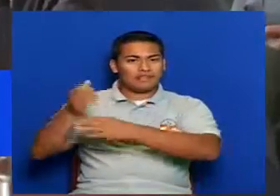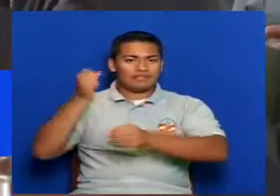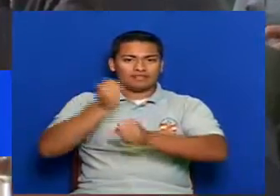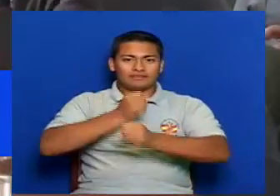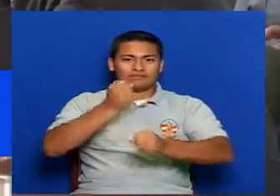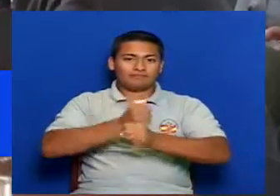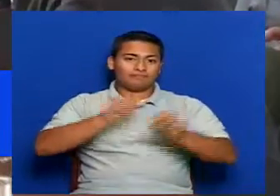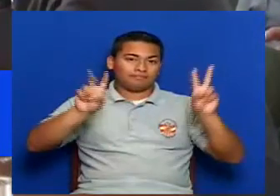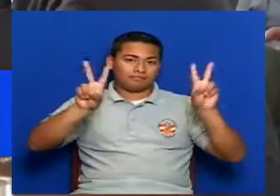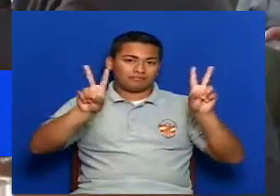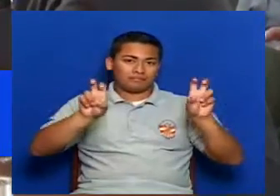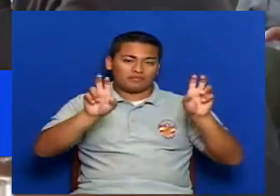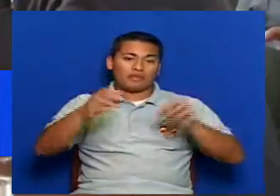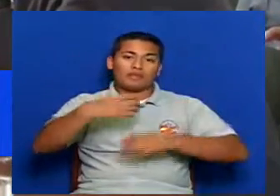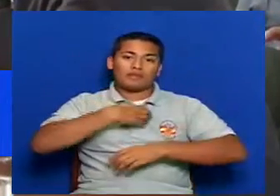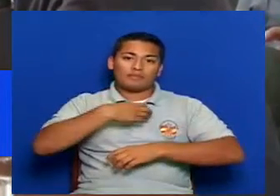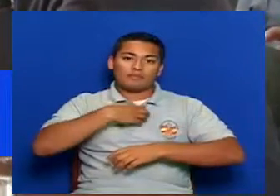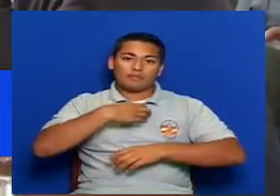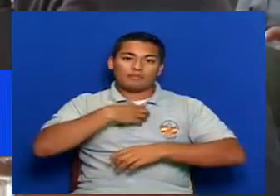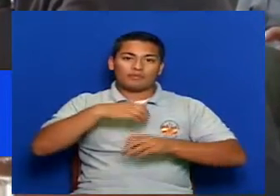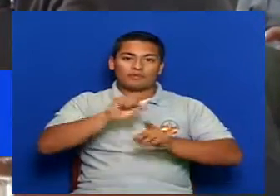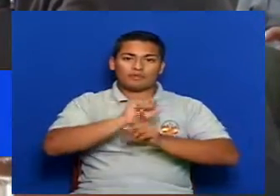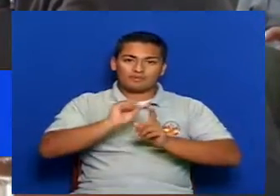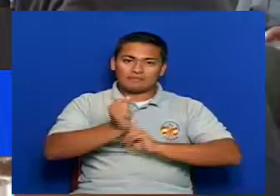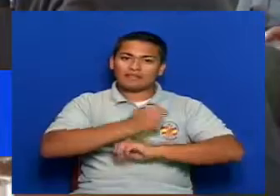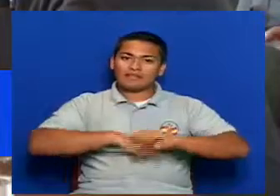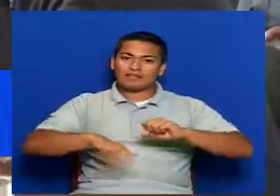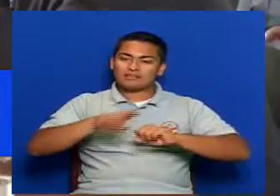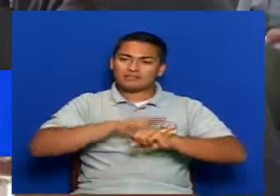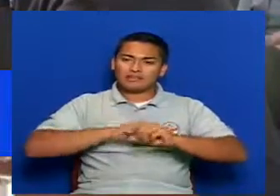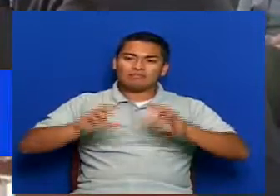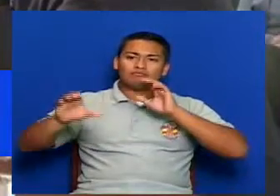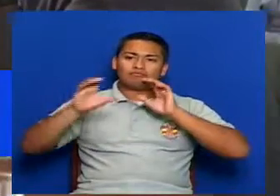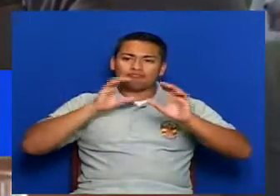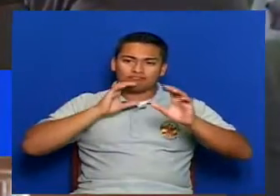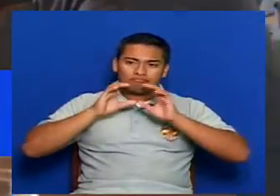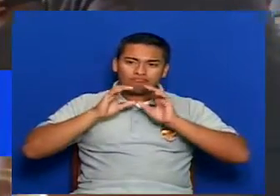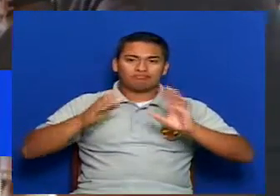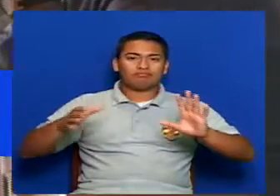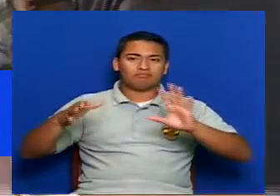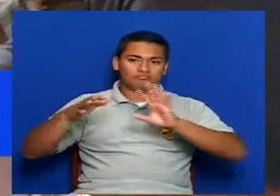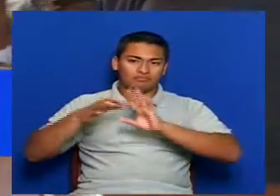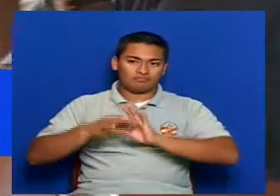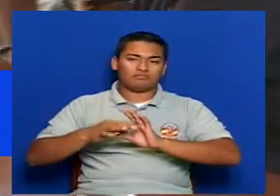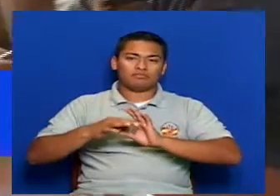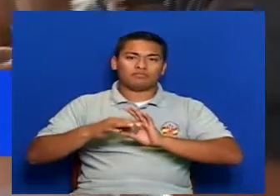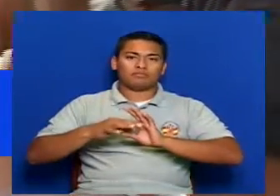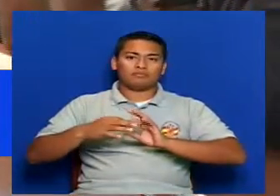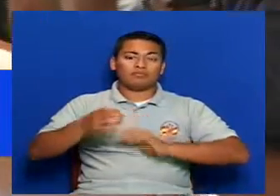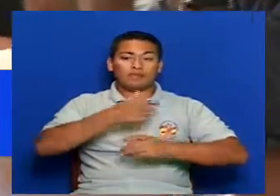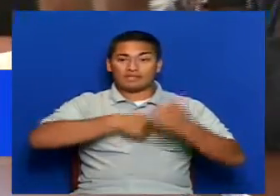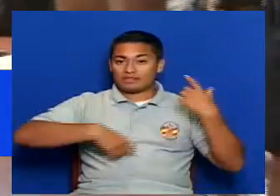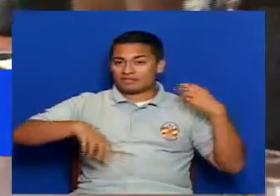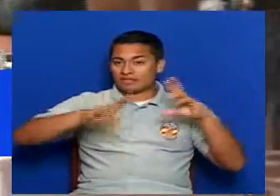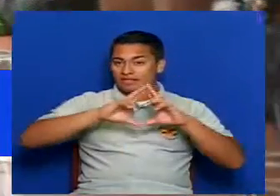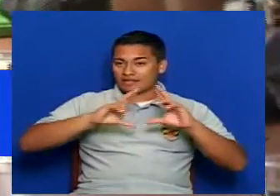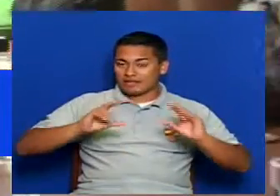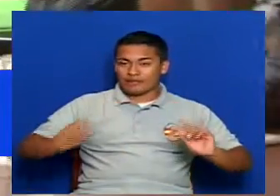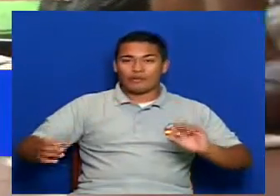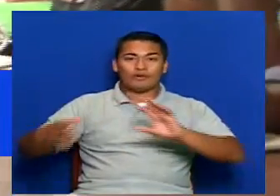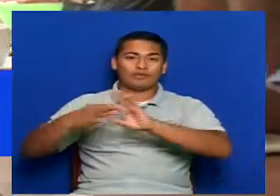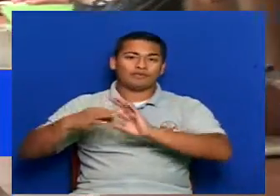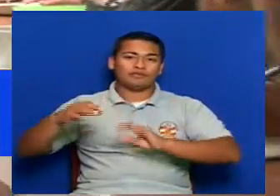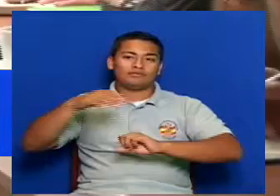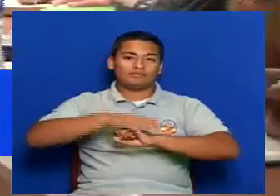temas por parte del ejecutivo ha habido una muy buena comunicación y una muy una participación activa de la comisión de